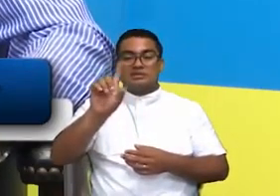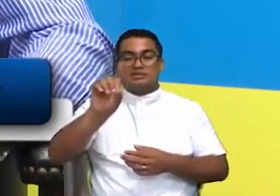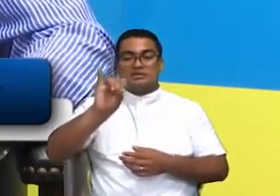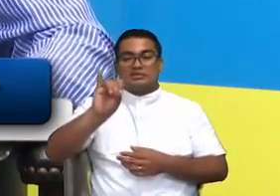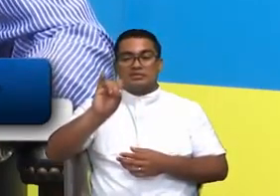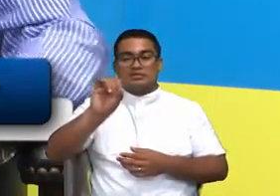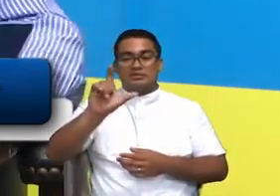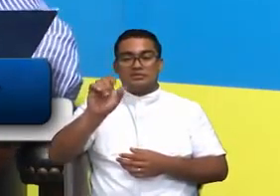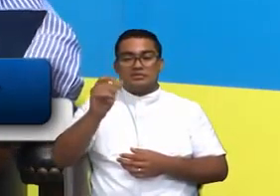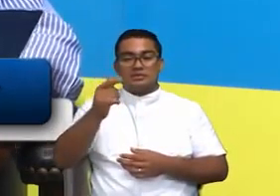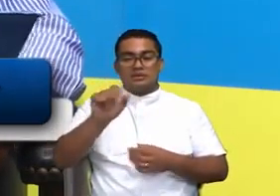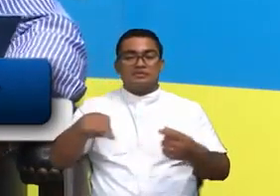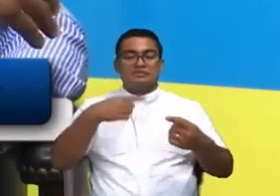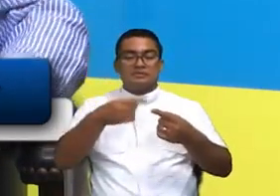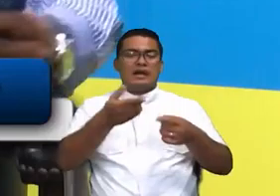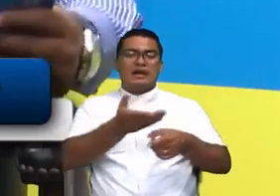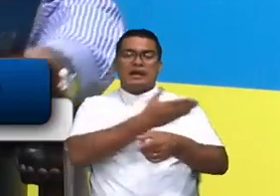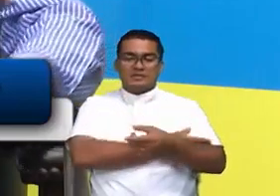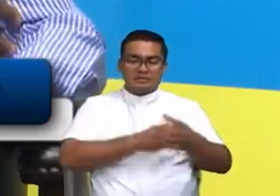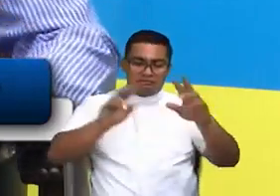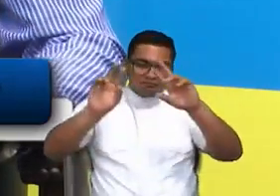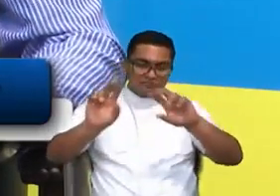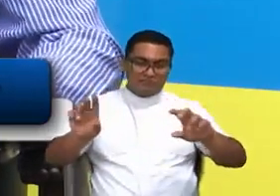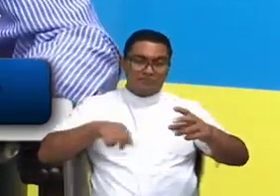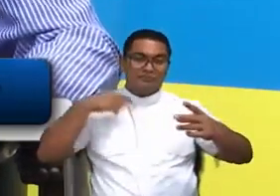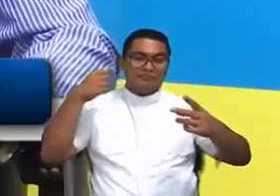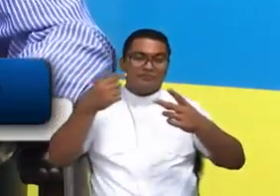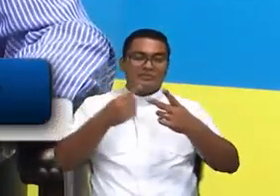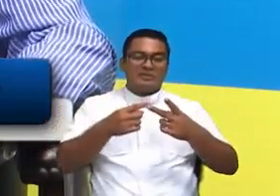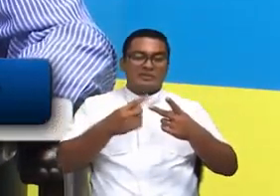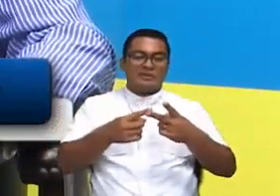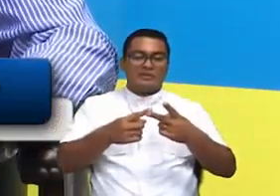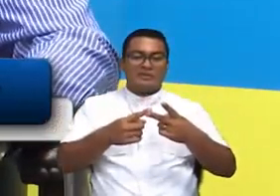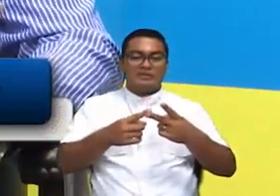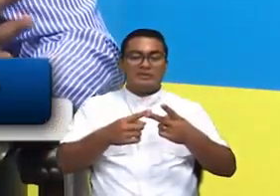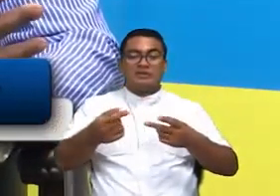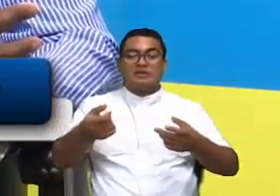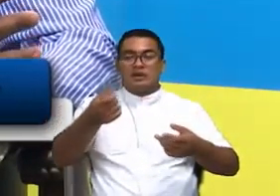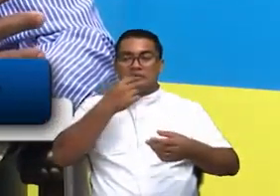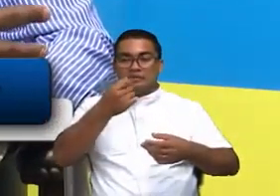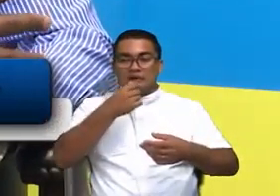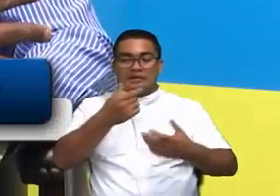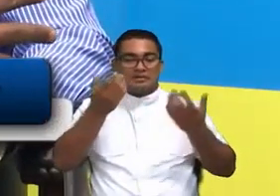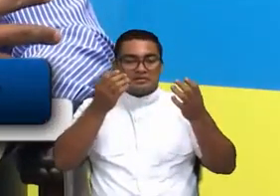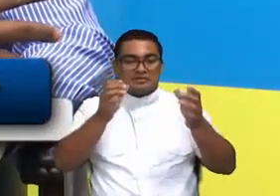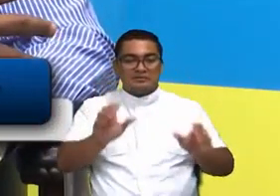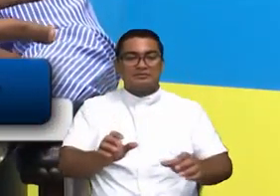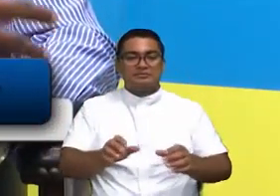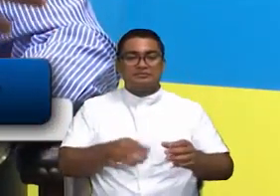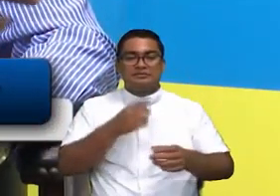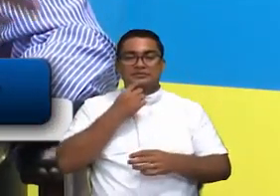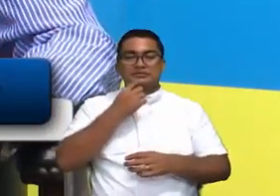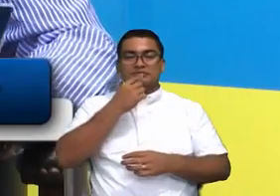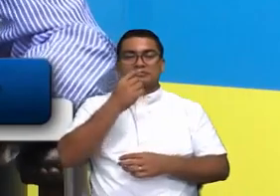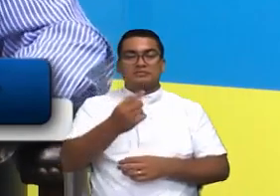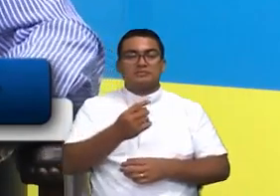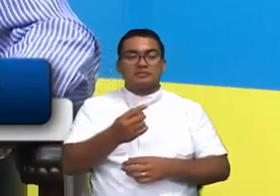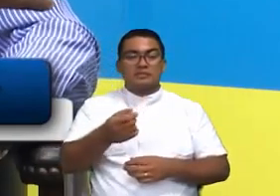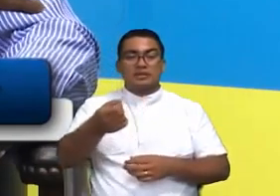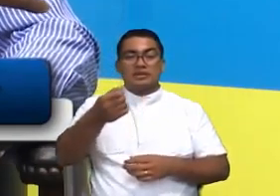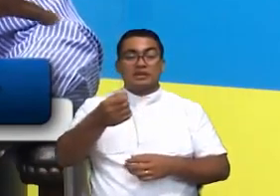el diagnóstico, que es lo que hace usted, que es su especialidad. Uh-huh. Y la otra para el tratamiento, que es la cura,